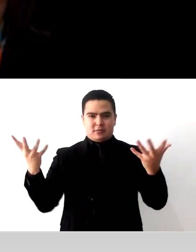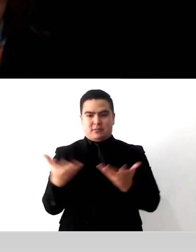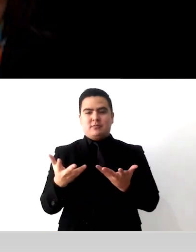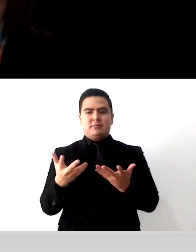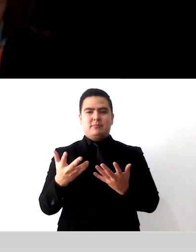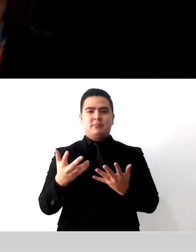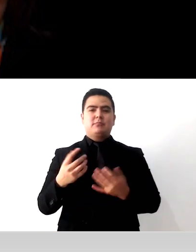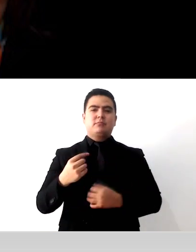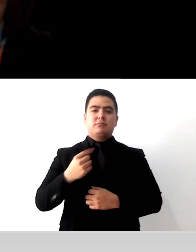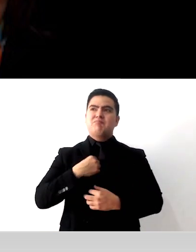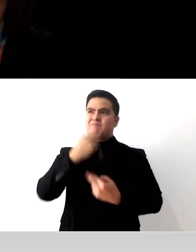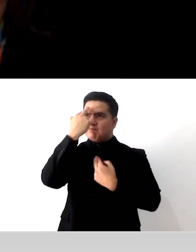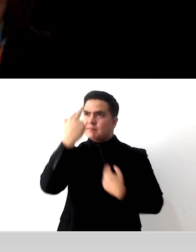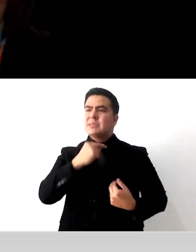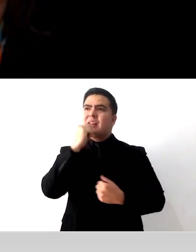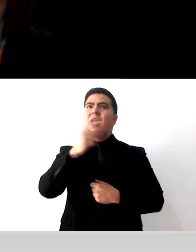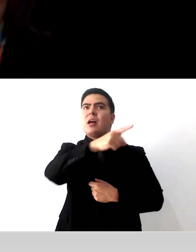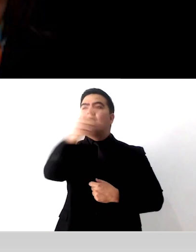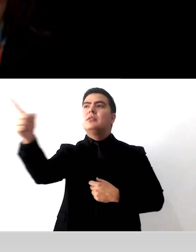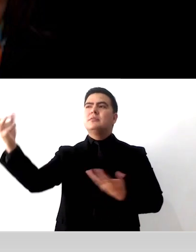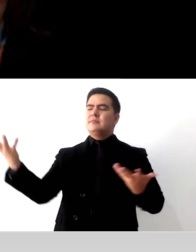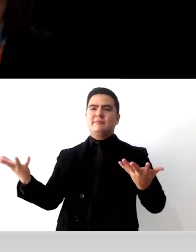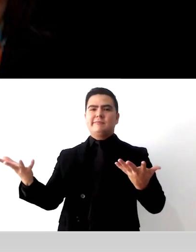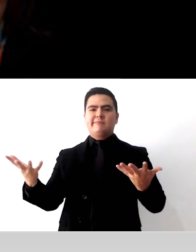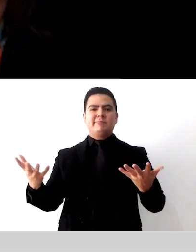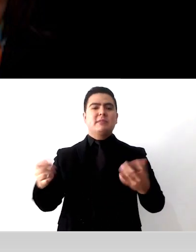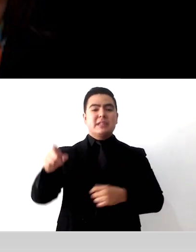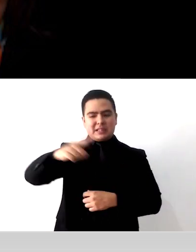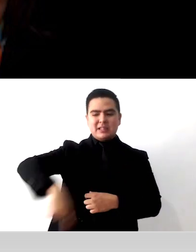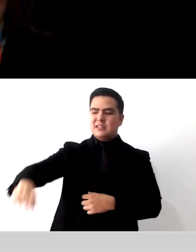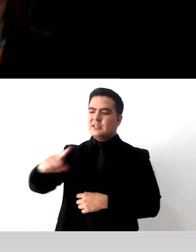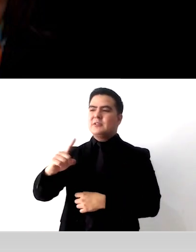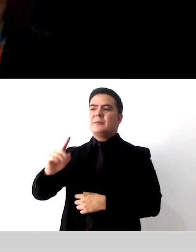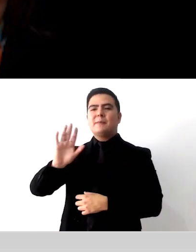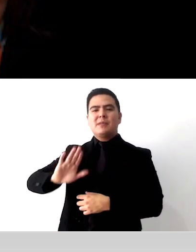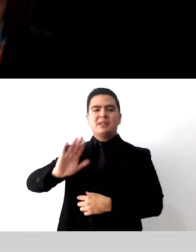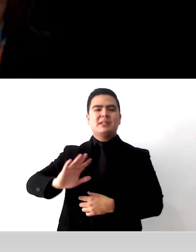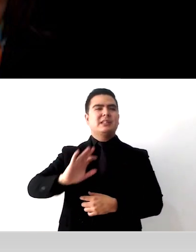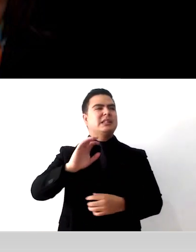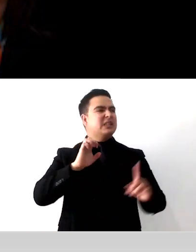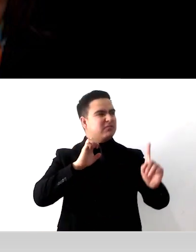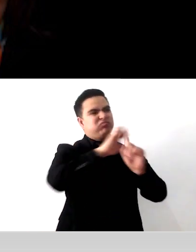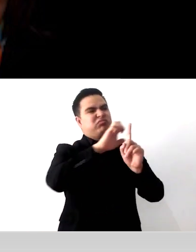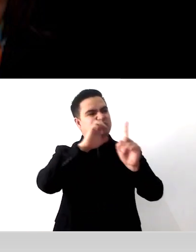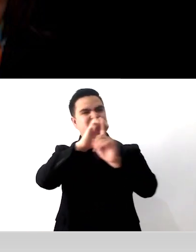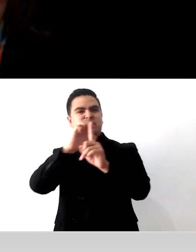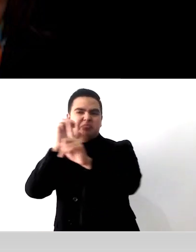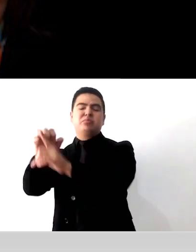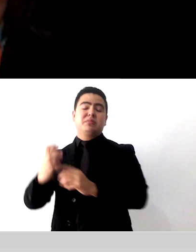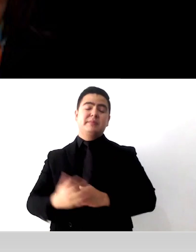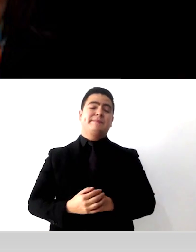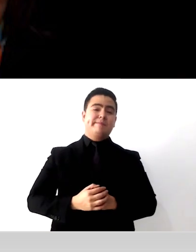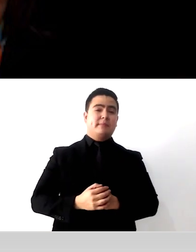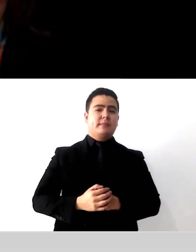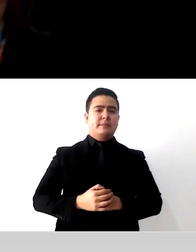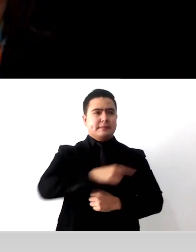por las trampas de los partidos políticos. Entonces, eso, o sea, llegan a ese extremo de